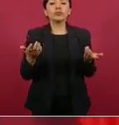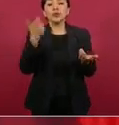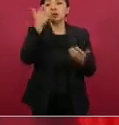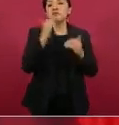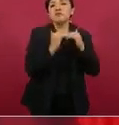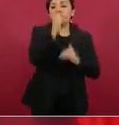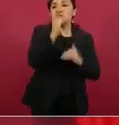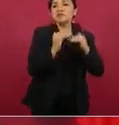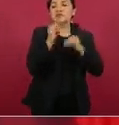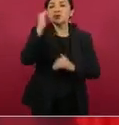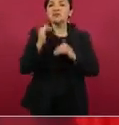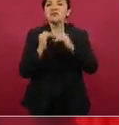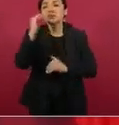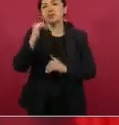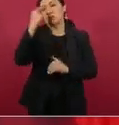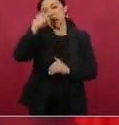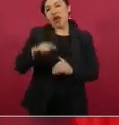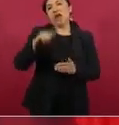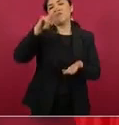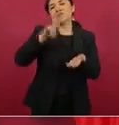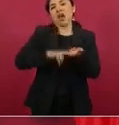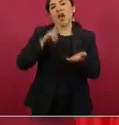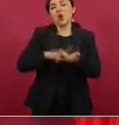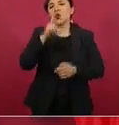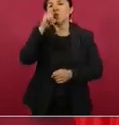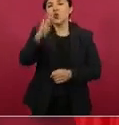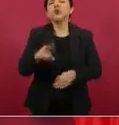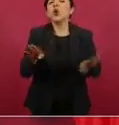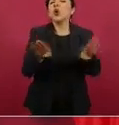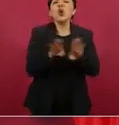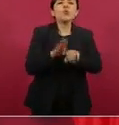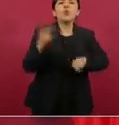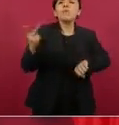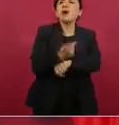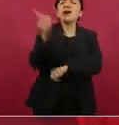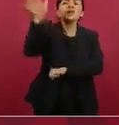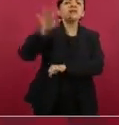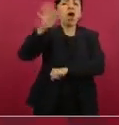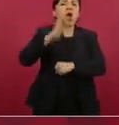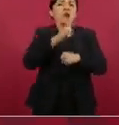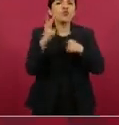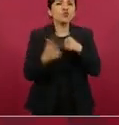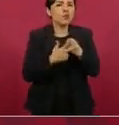aumentar el precio de la luz. Lo que está sucediendo en Europa,